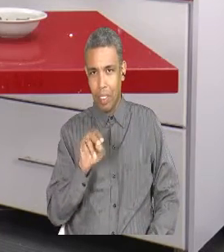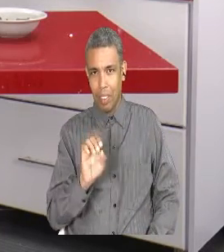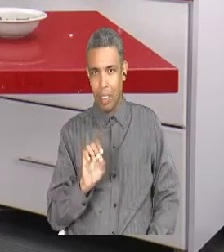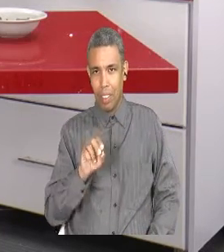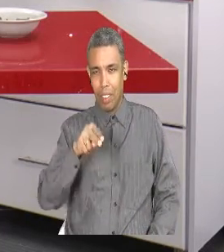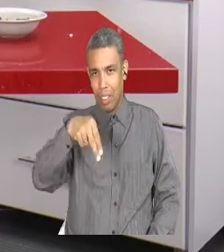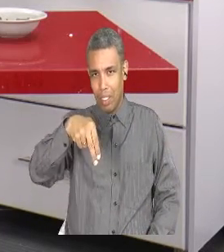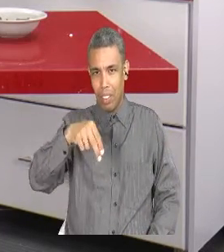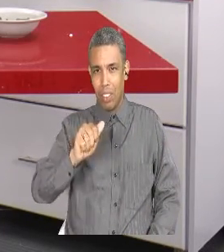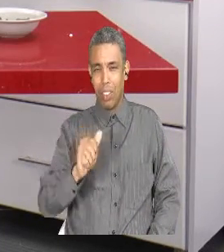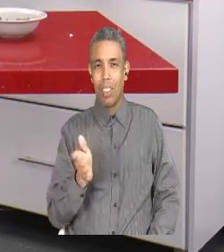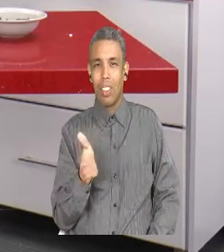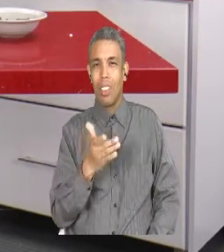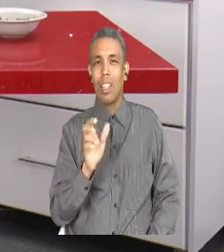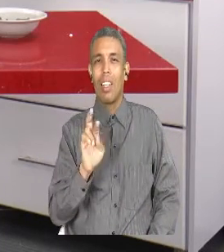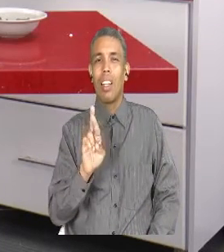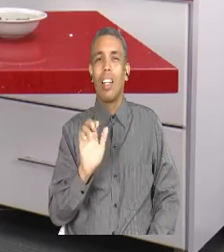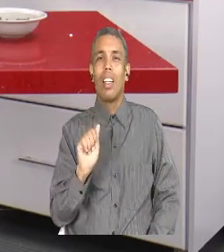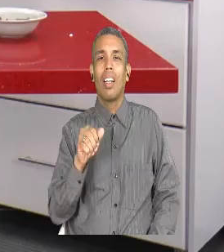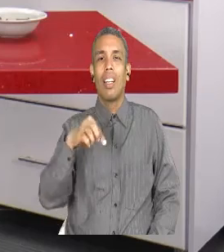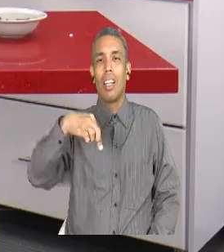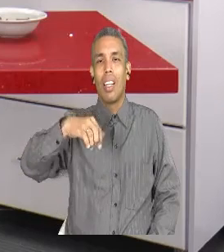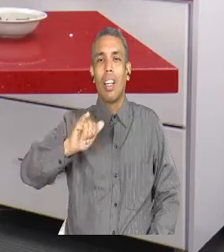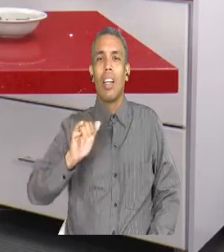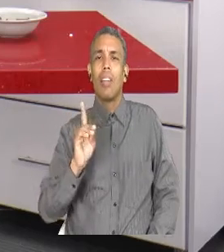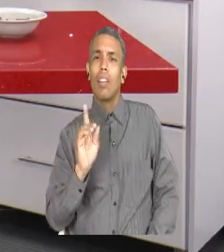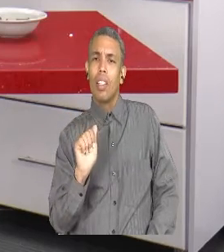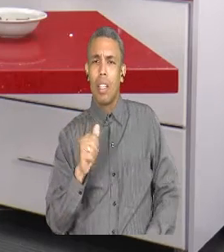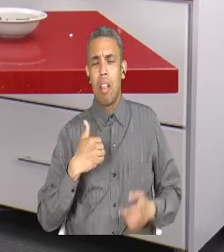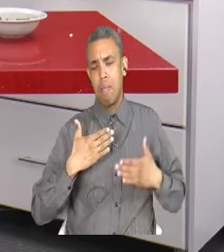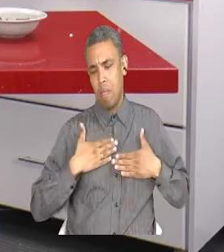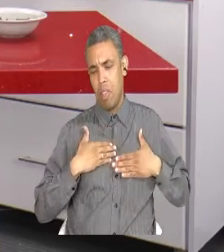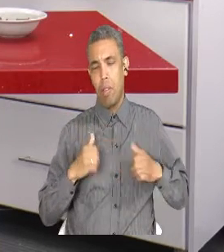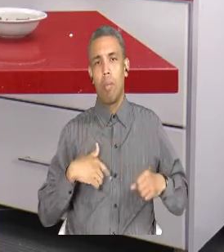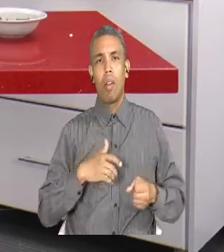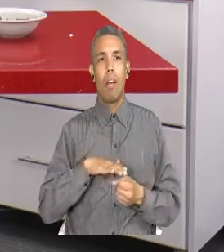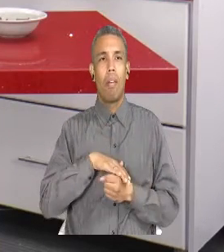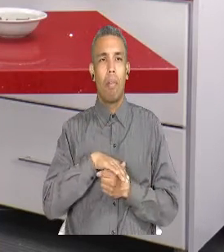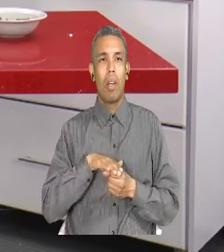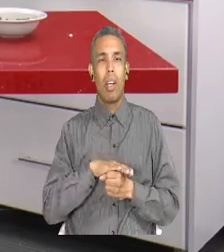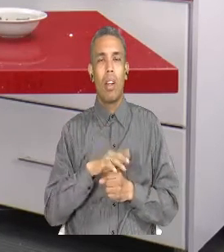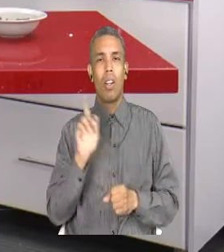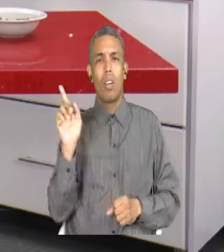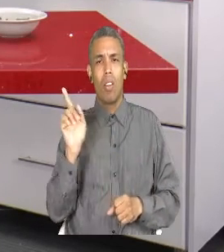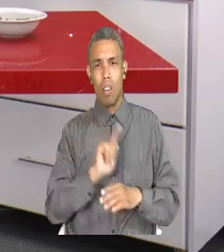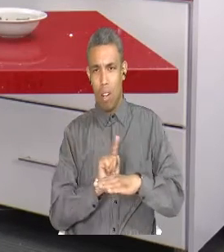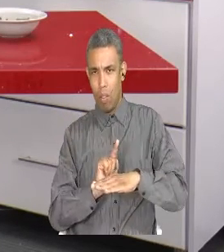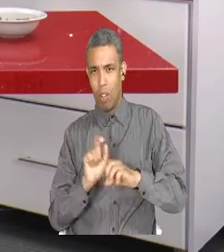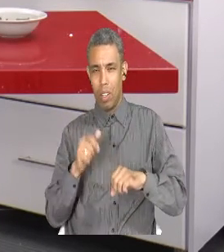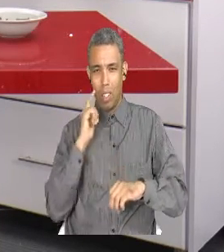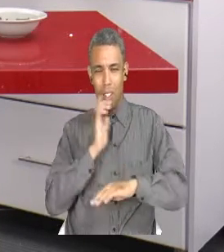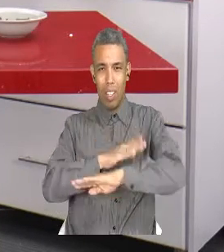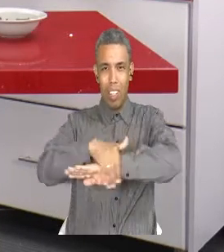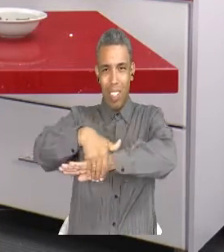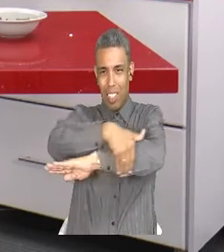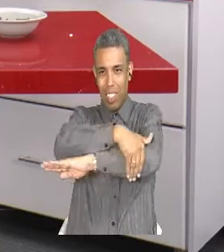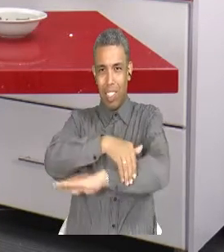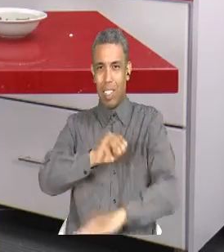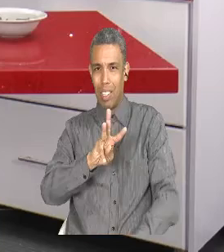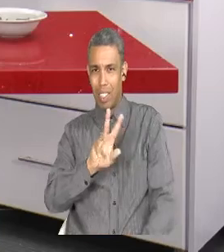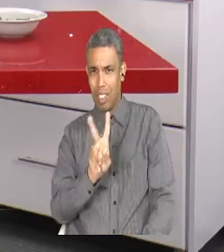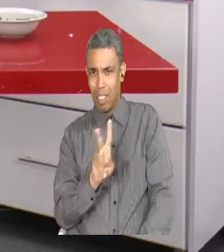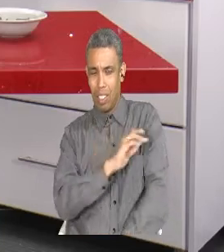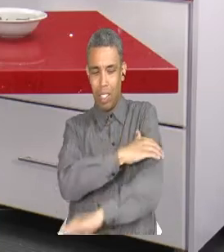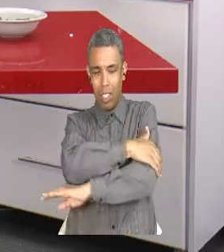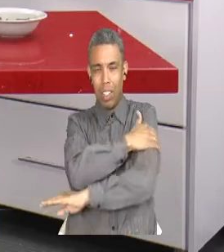mencionando, pues es de mi propiedad, es un local de comidas rápidas ubicado en La Floresta, carrera 32, carrera 32,